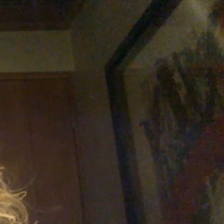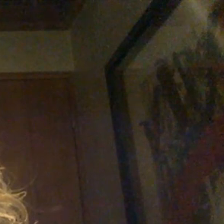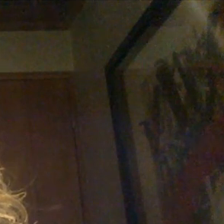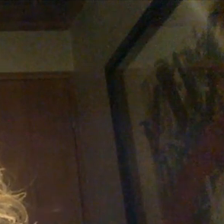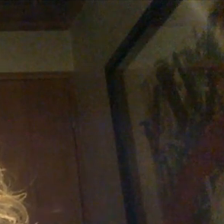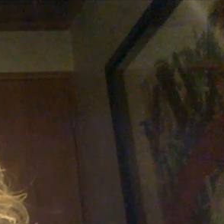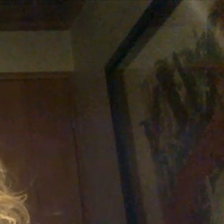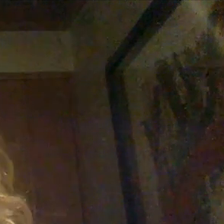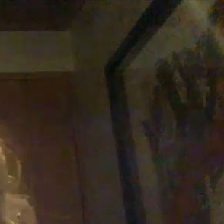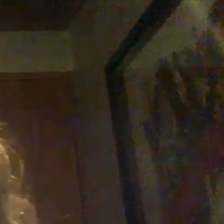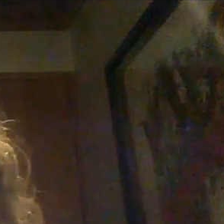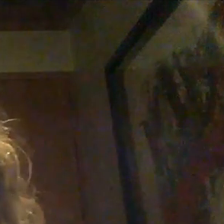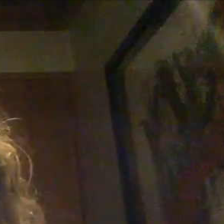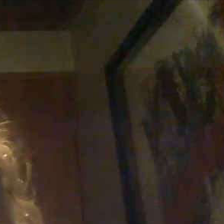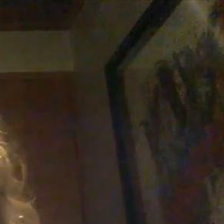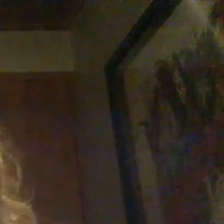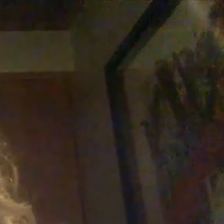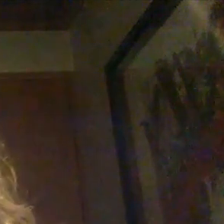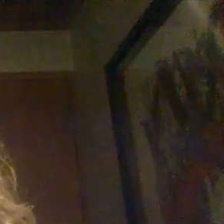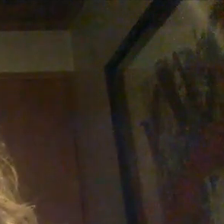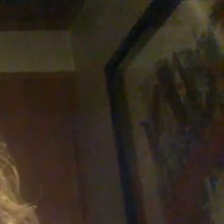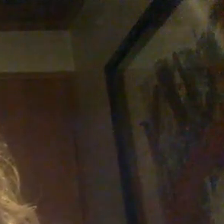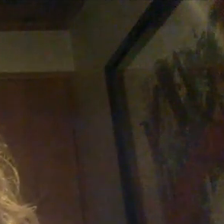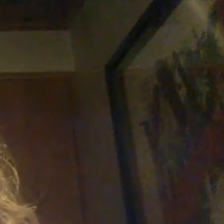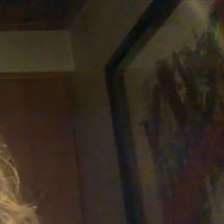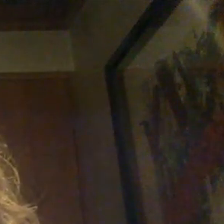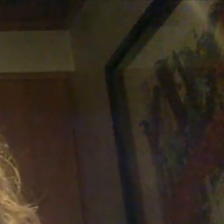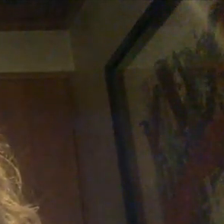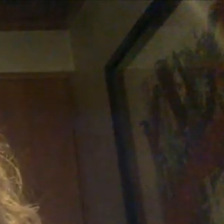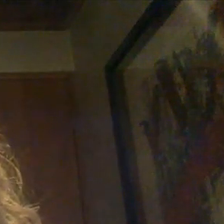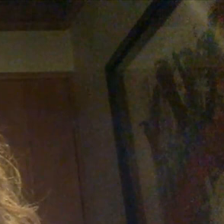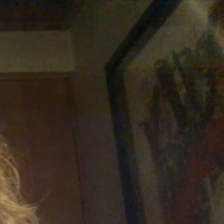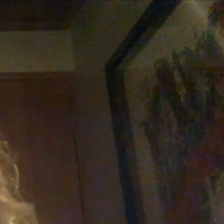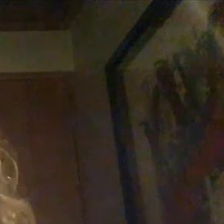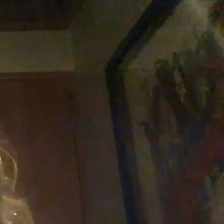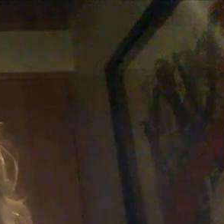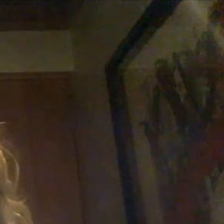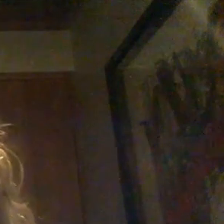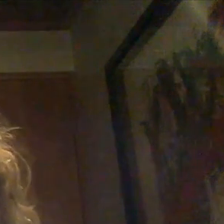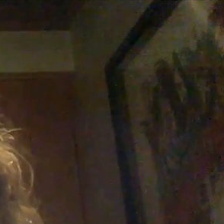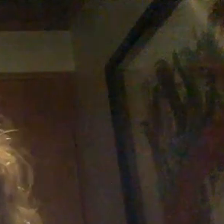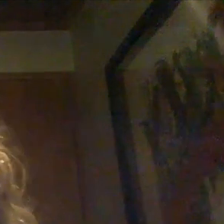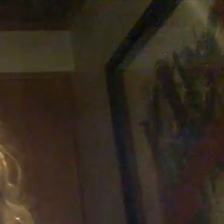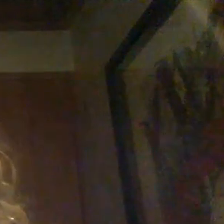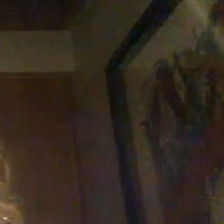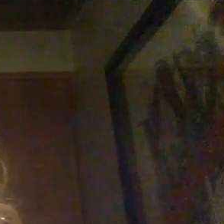Mira, es bastante complejo el sistema. Primero que nada, cuando se libera calcio del